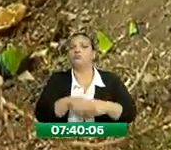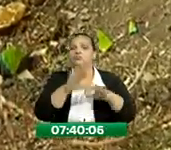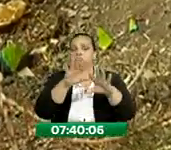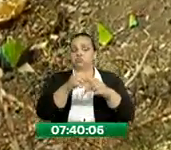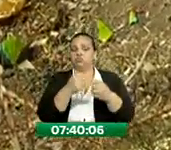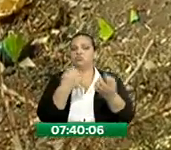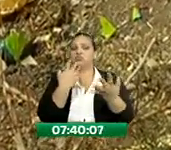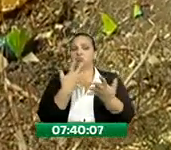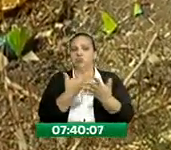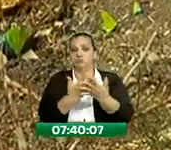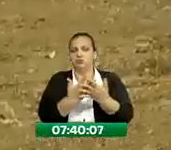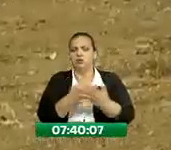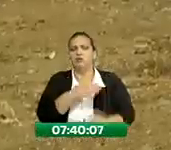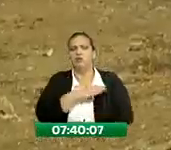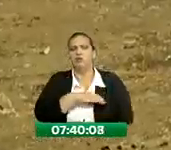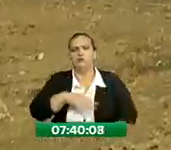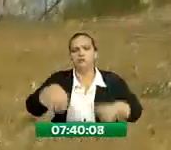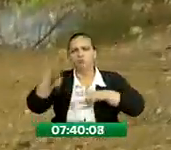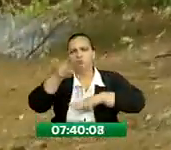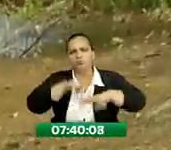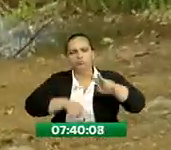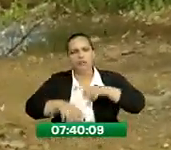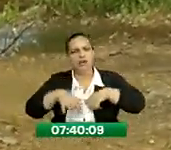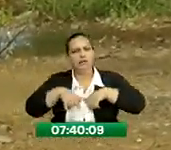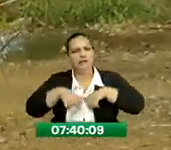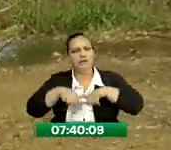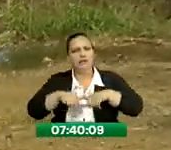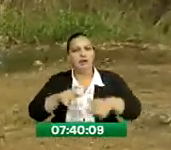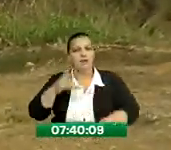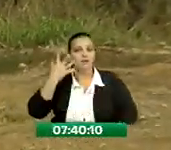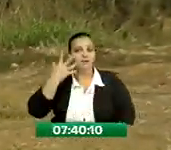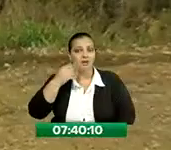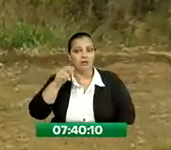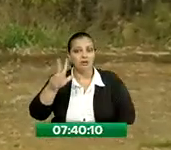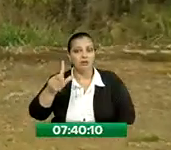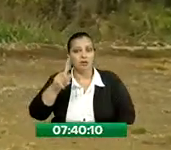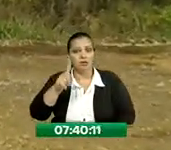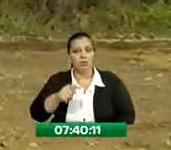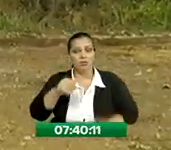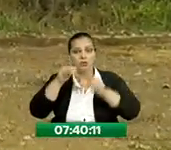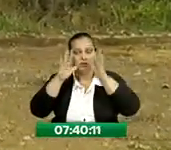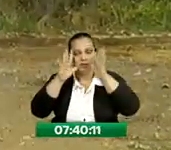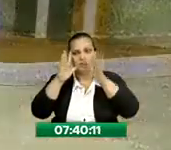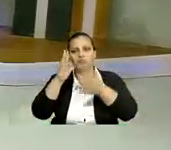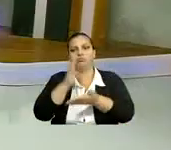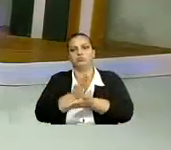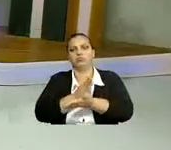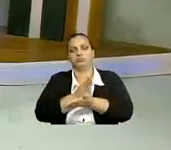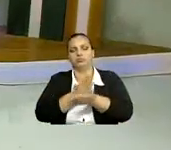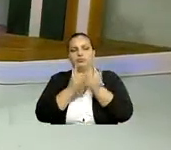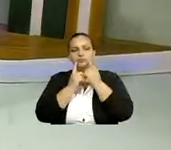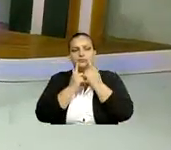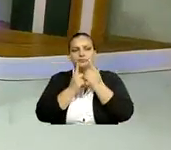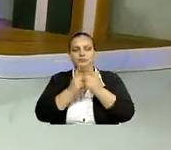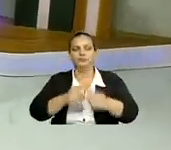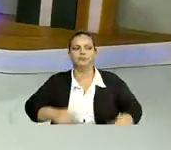31 de diciembre. Informó José Morales.